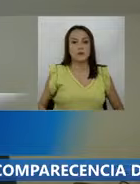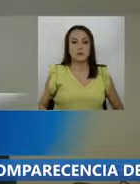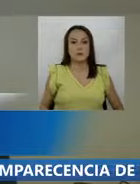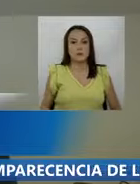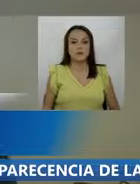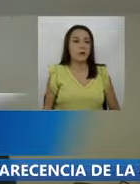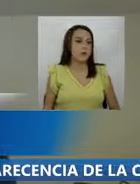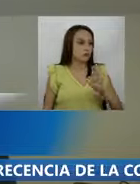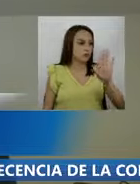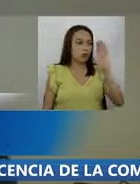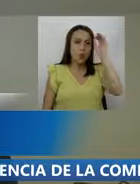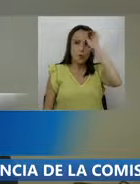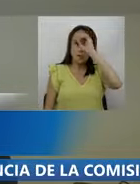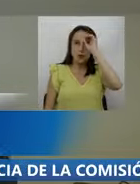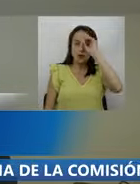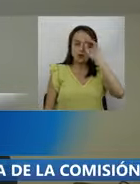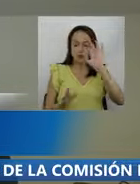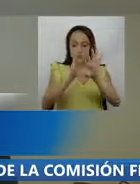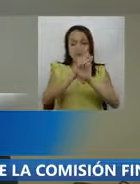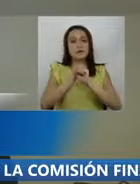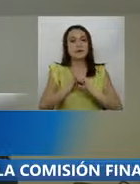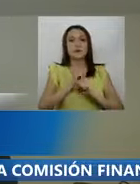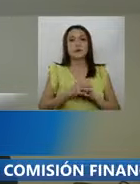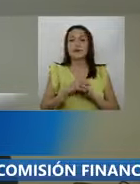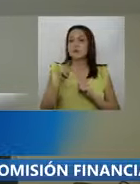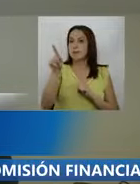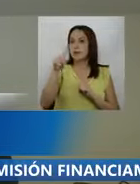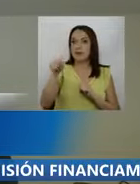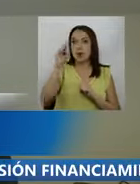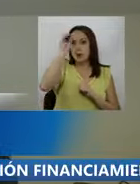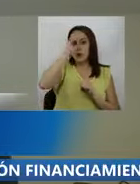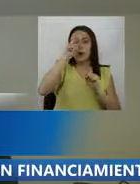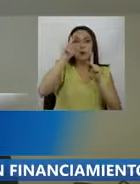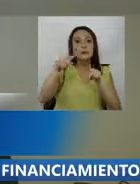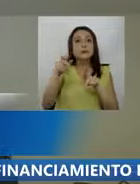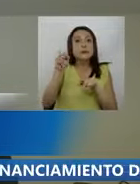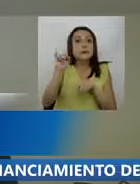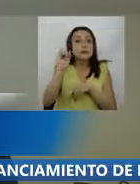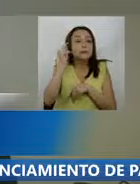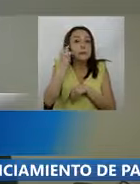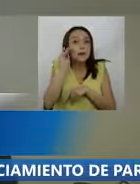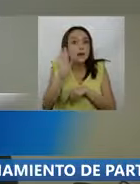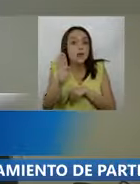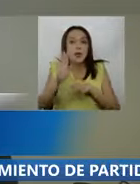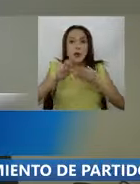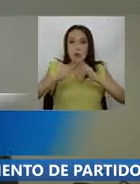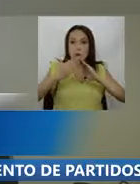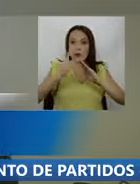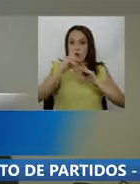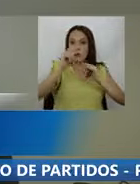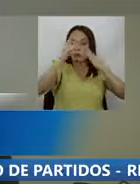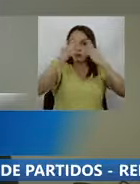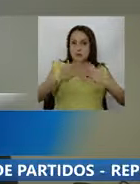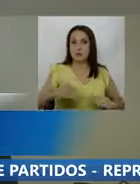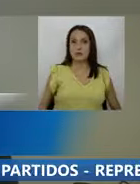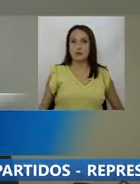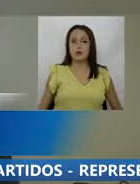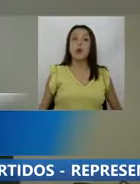Y en definitiva recibir de parte de la opinión pública, si así lo considera, de parte del pueblo costarricense, el